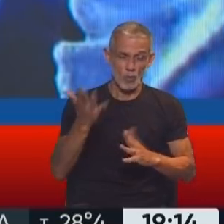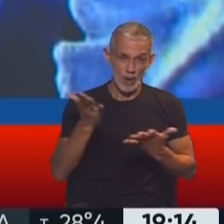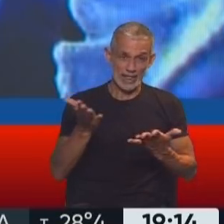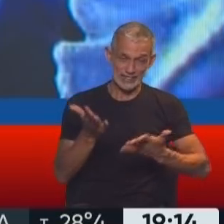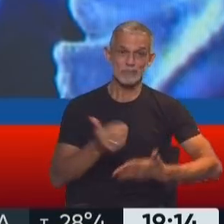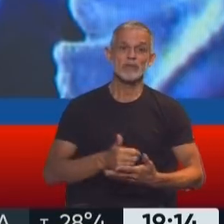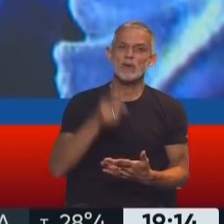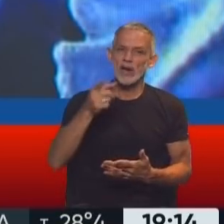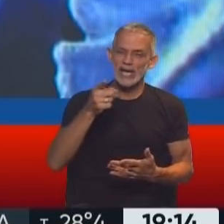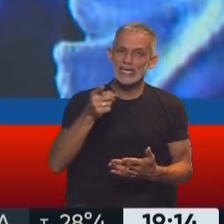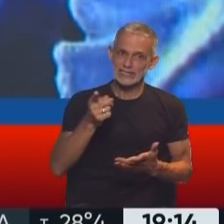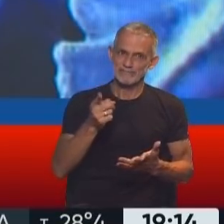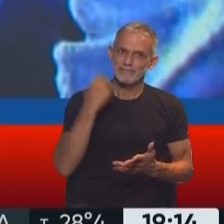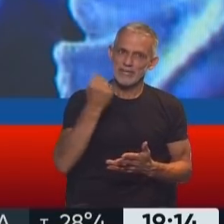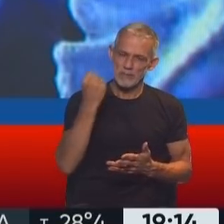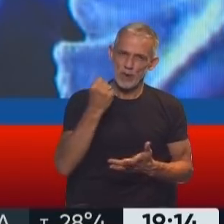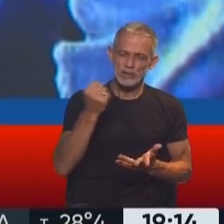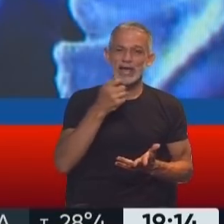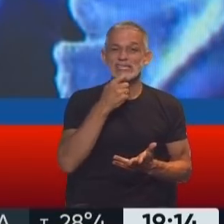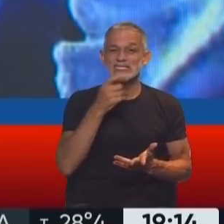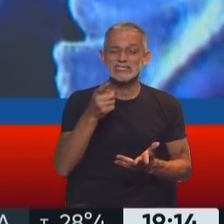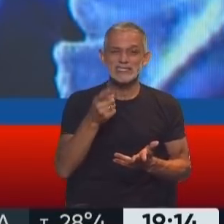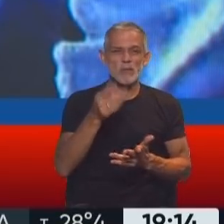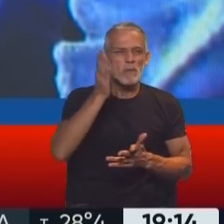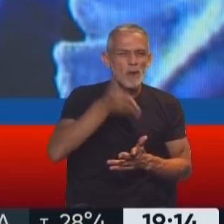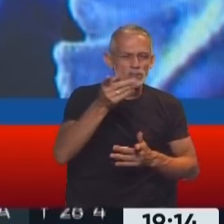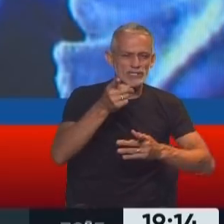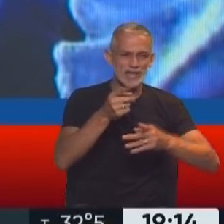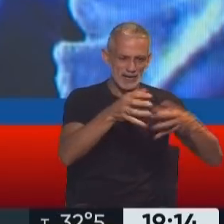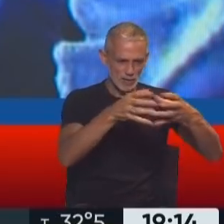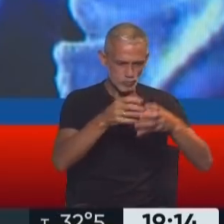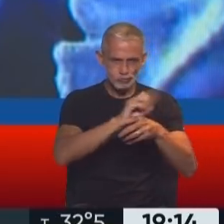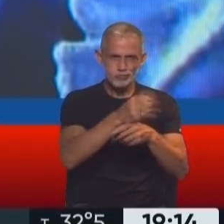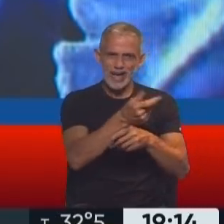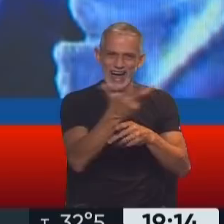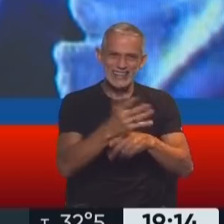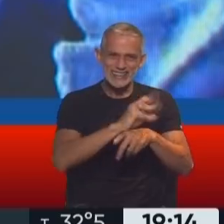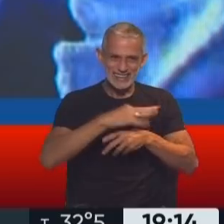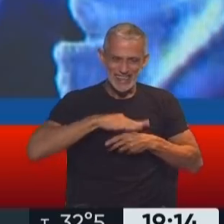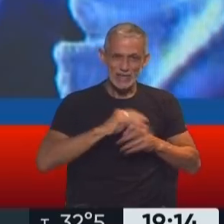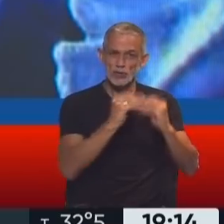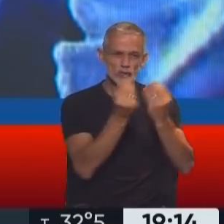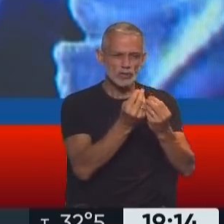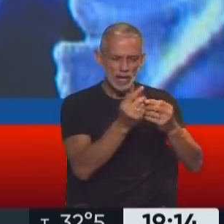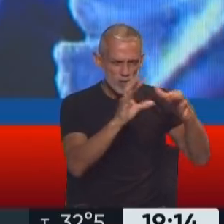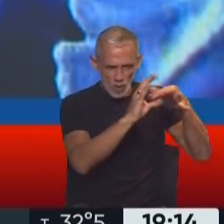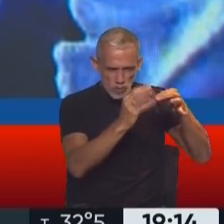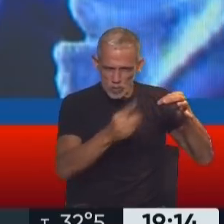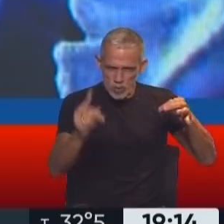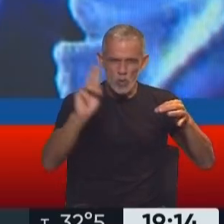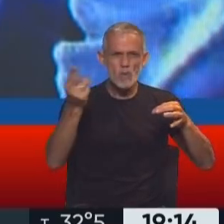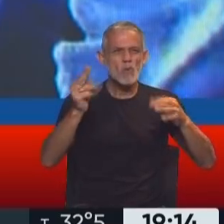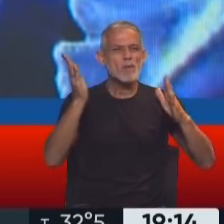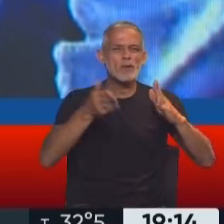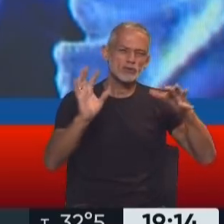ese es el punto a saber, ¿verdad? Si el porcentaje con estas cepas, si es la misma o el mismo, o cuánto